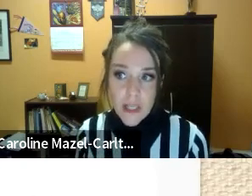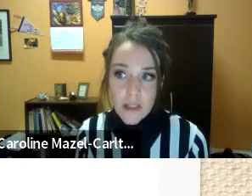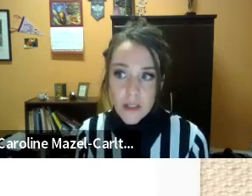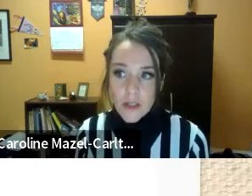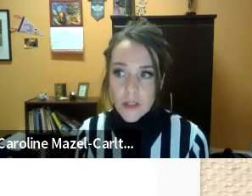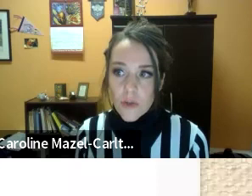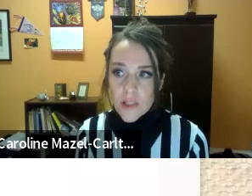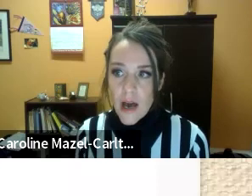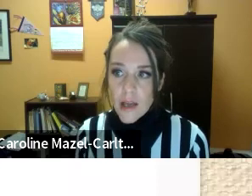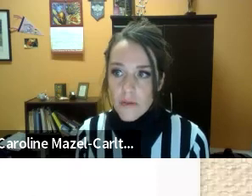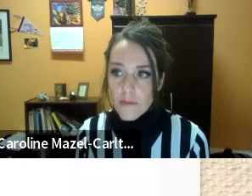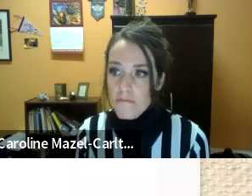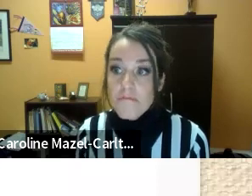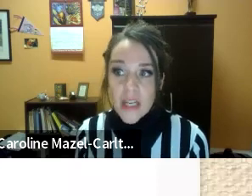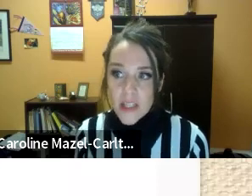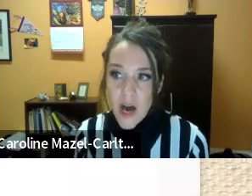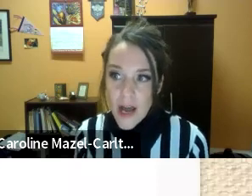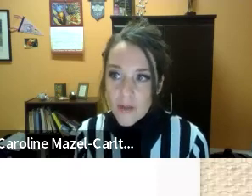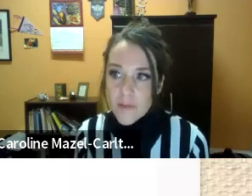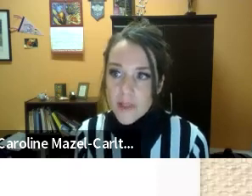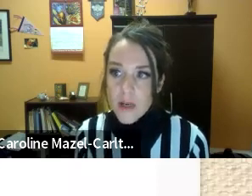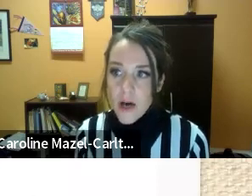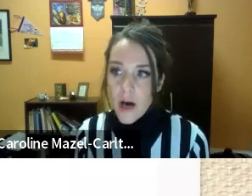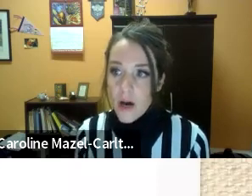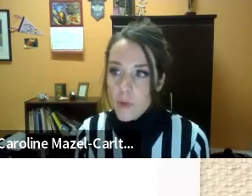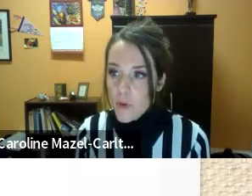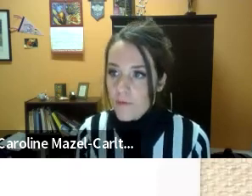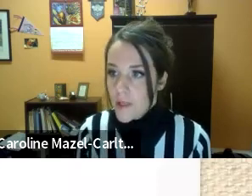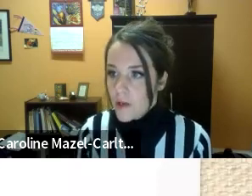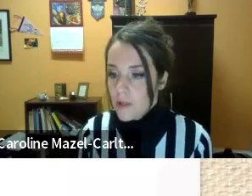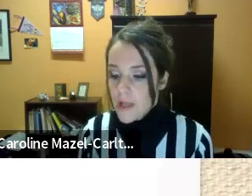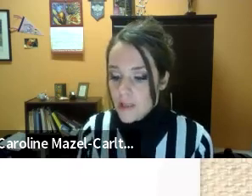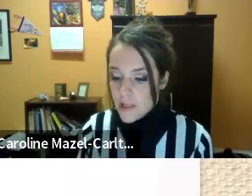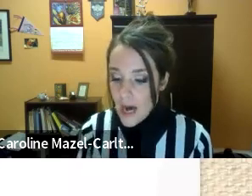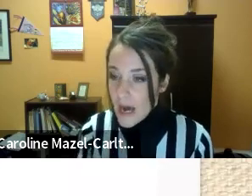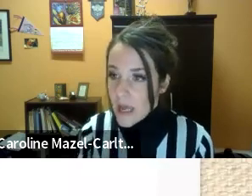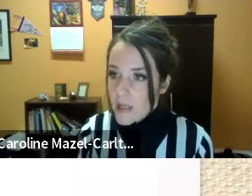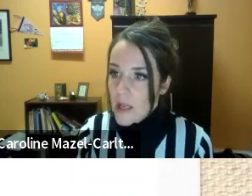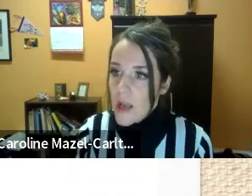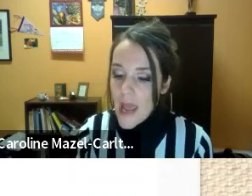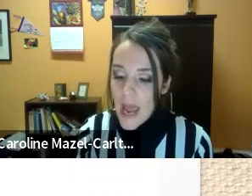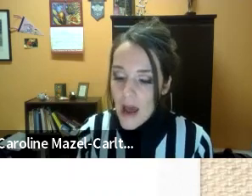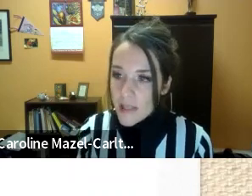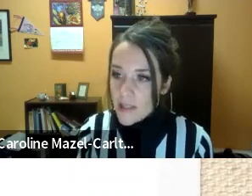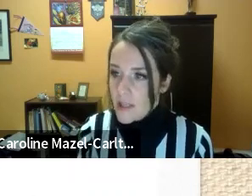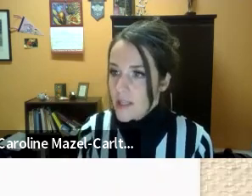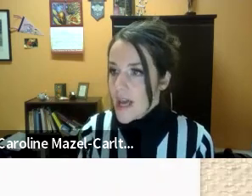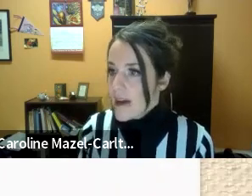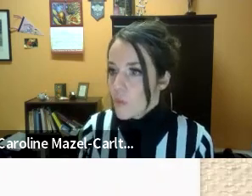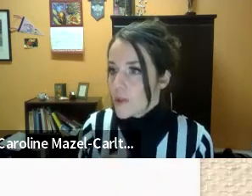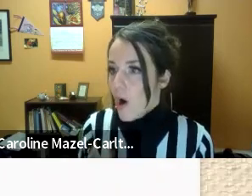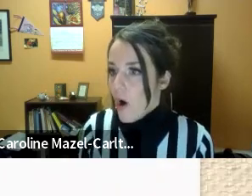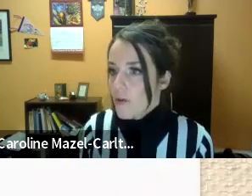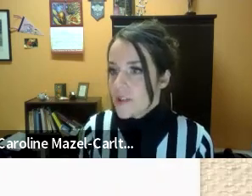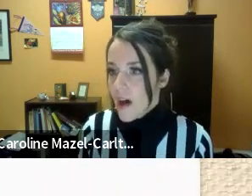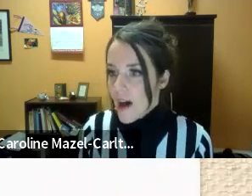al suicidio que ya han tratado el suicidio muchas veces, que casi han